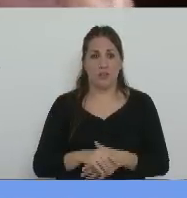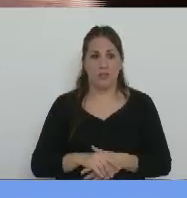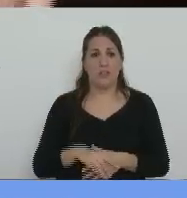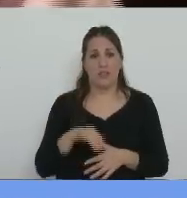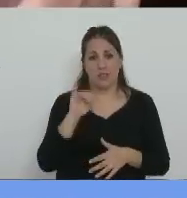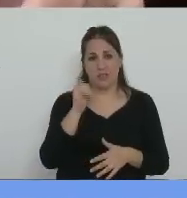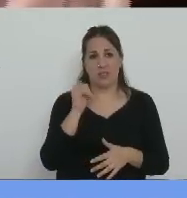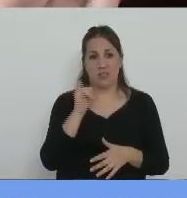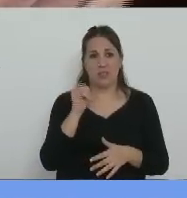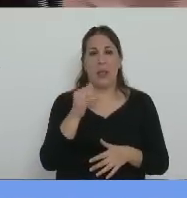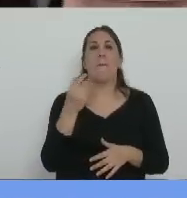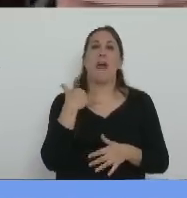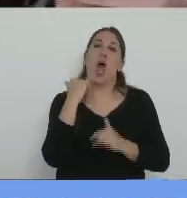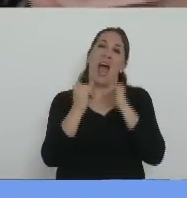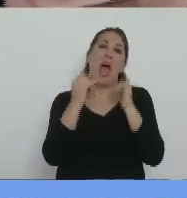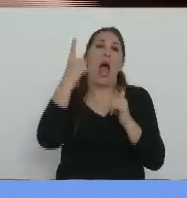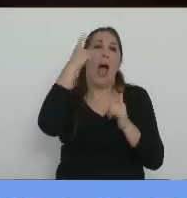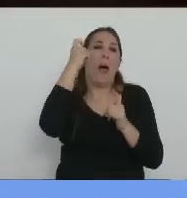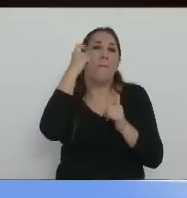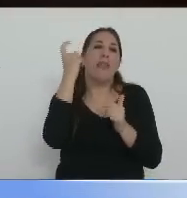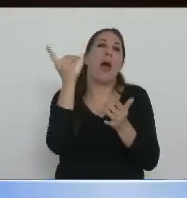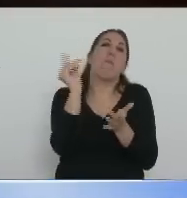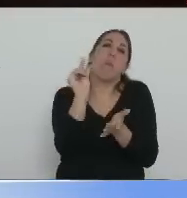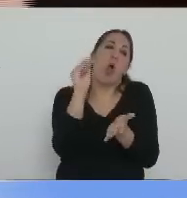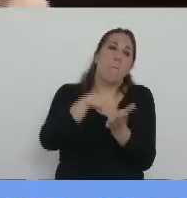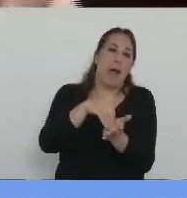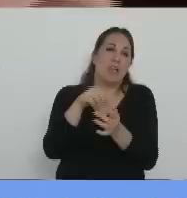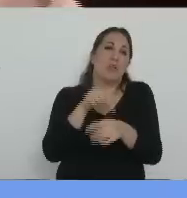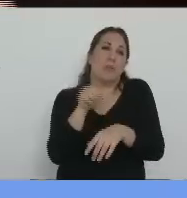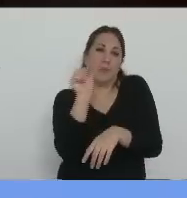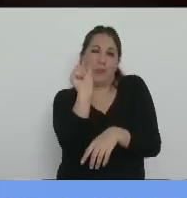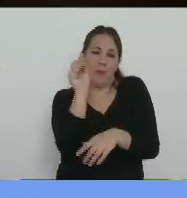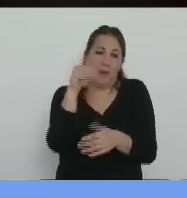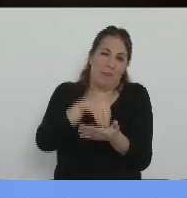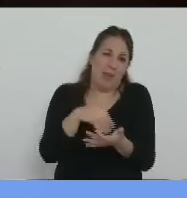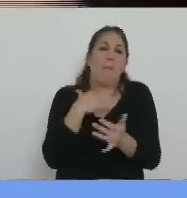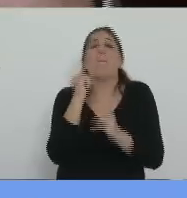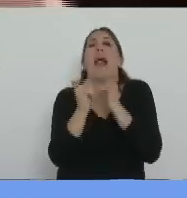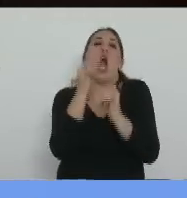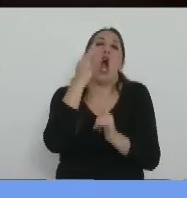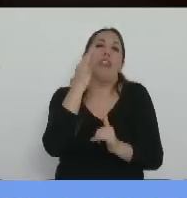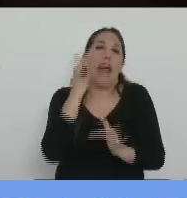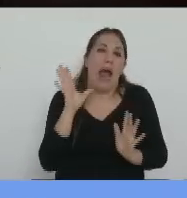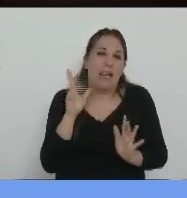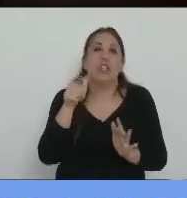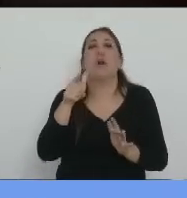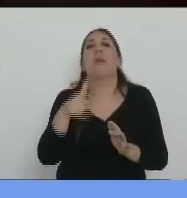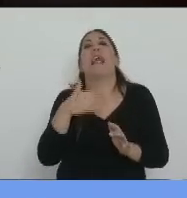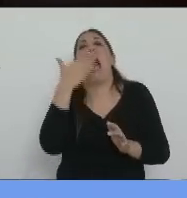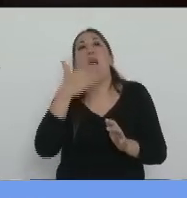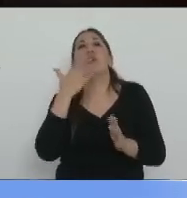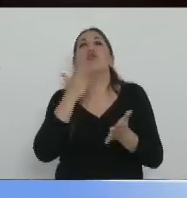pero para que aprenda un poquito más déjeme un minuto más naidenoff simplemente para contarle algo porque acá se habla mucho del convenio mil